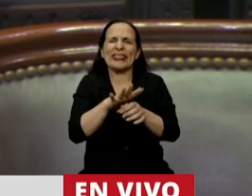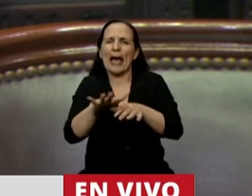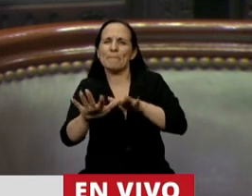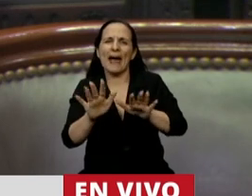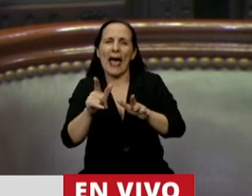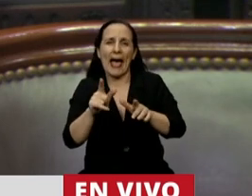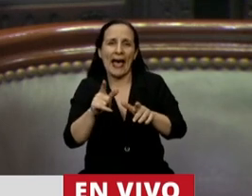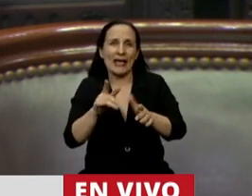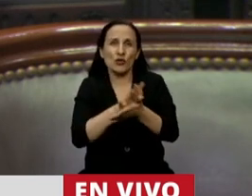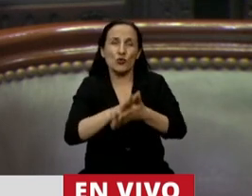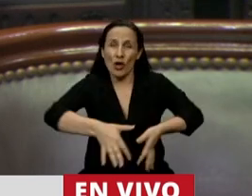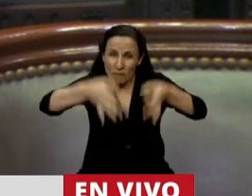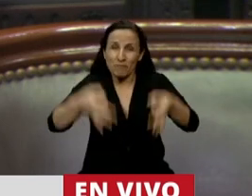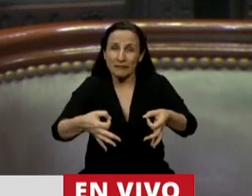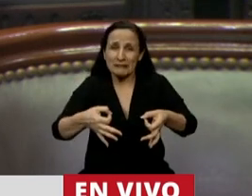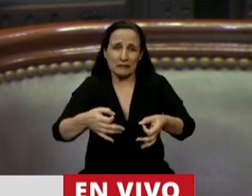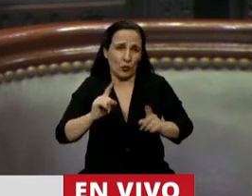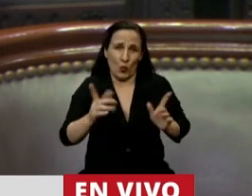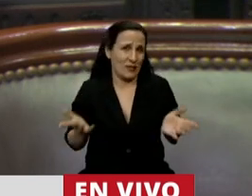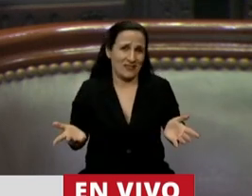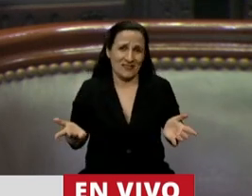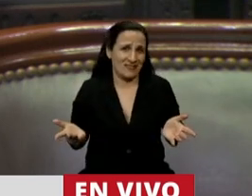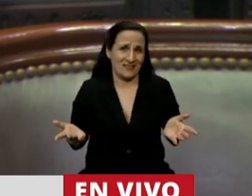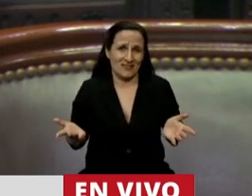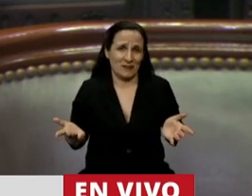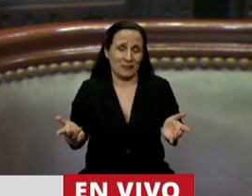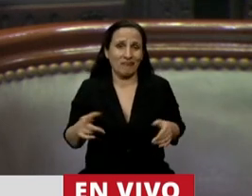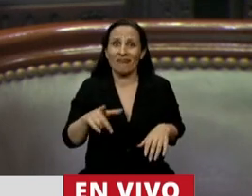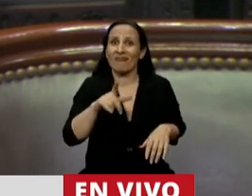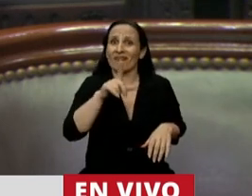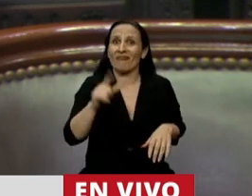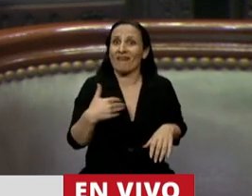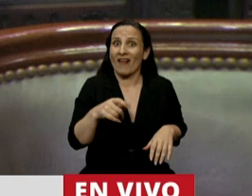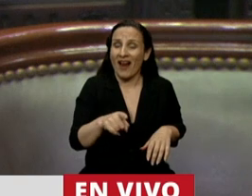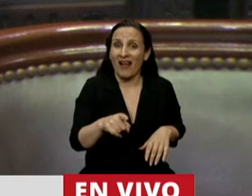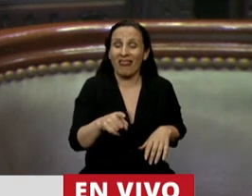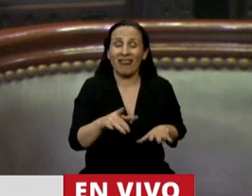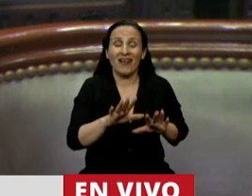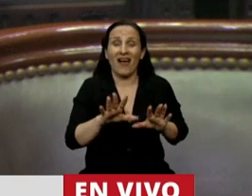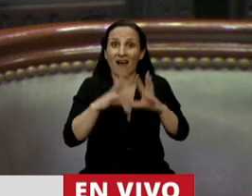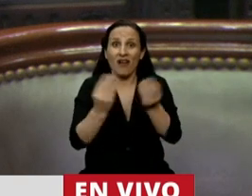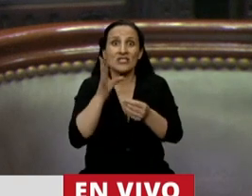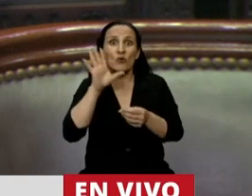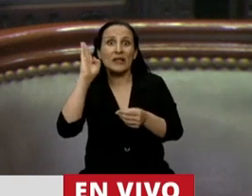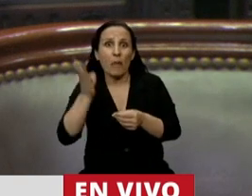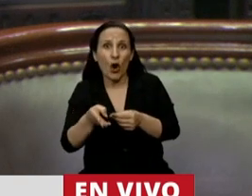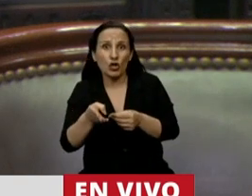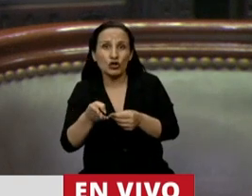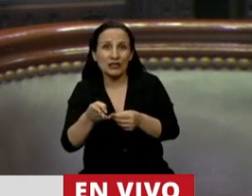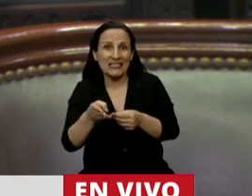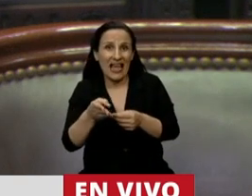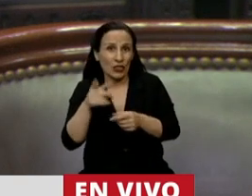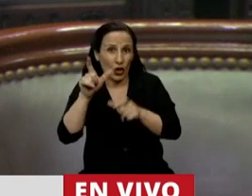No hay épica posible en un país donde el 50% de